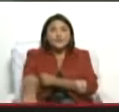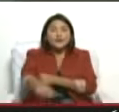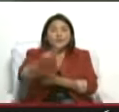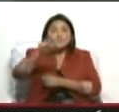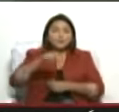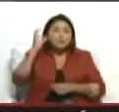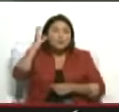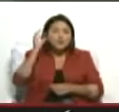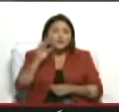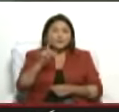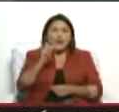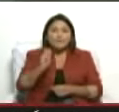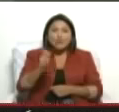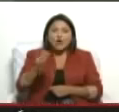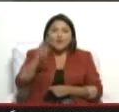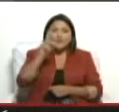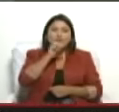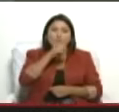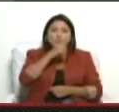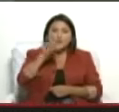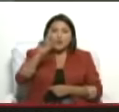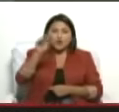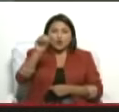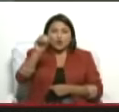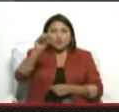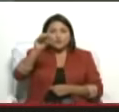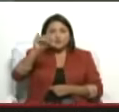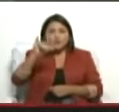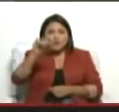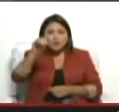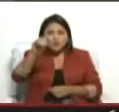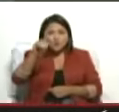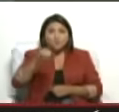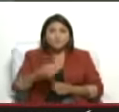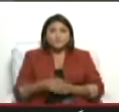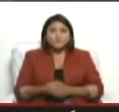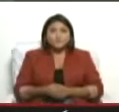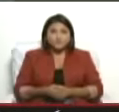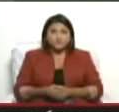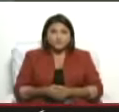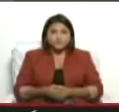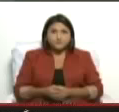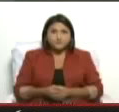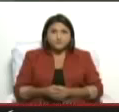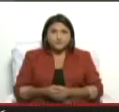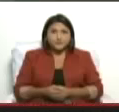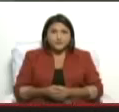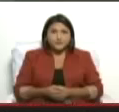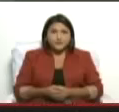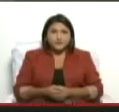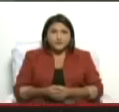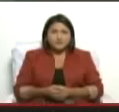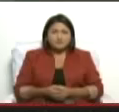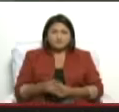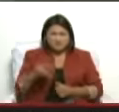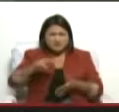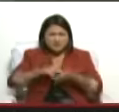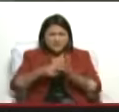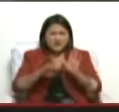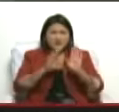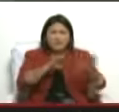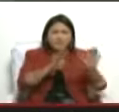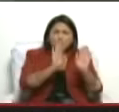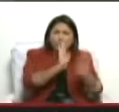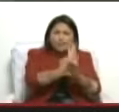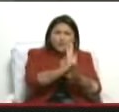Río San Miguel en una serie de actividades que para nada pudieran calificarse de protección a derechos humanos y mucho